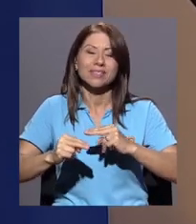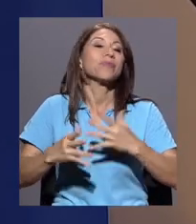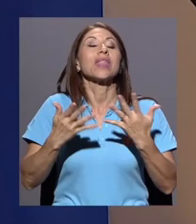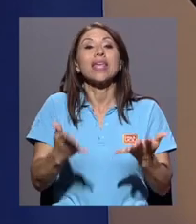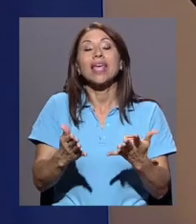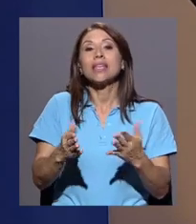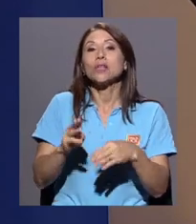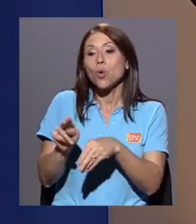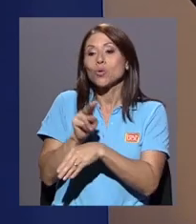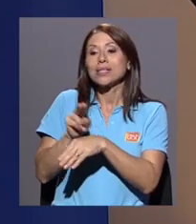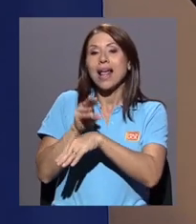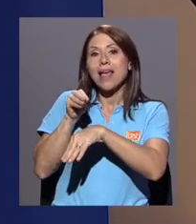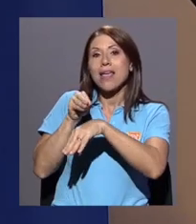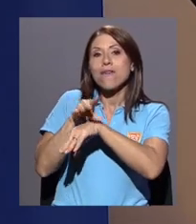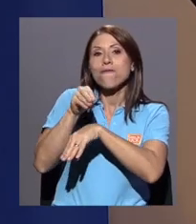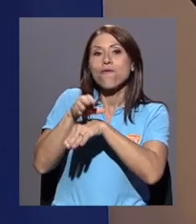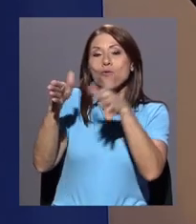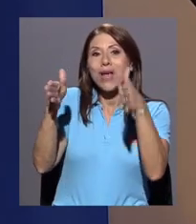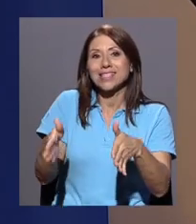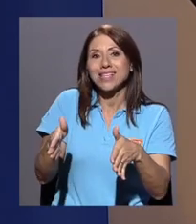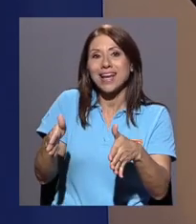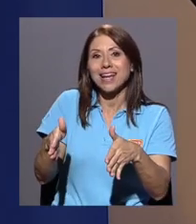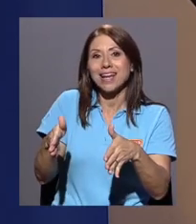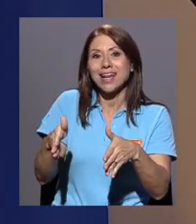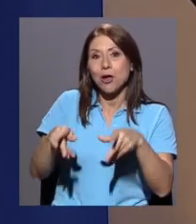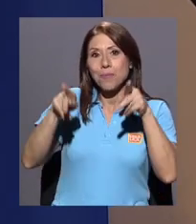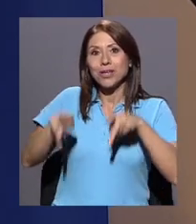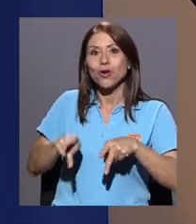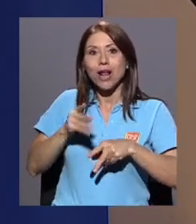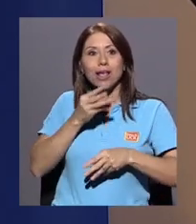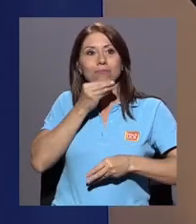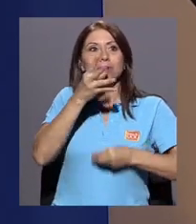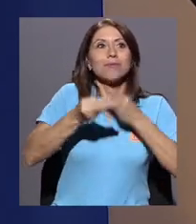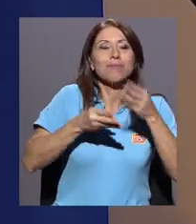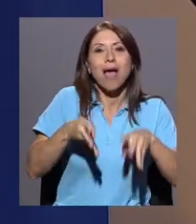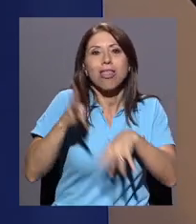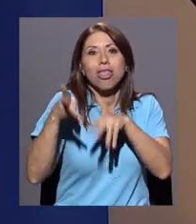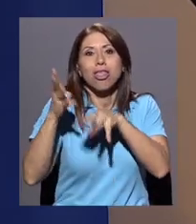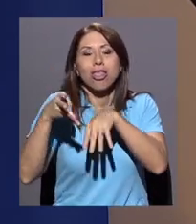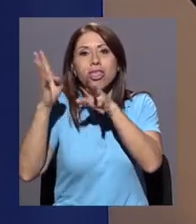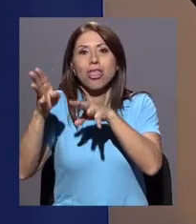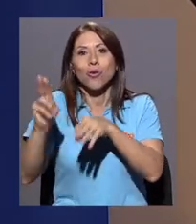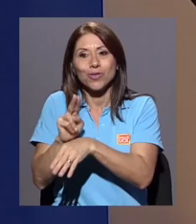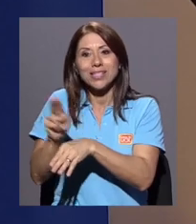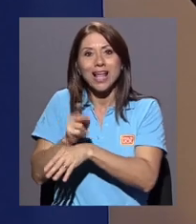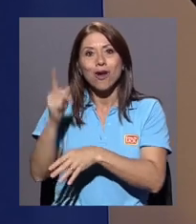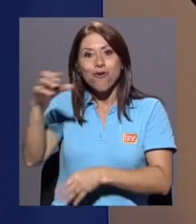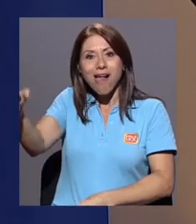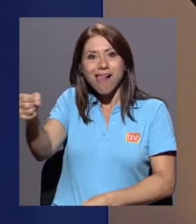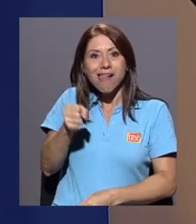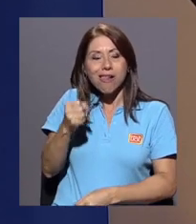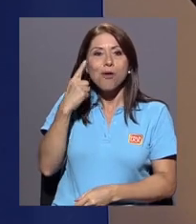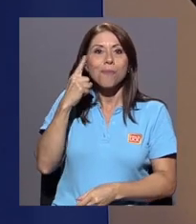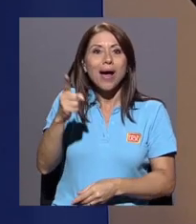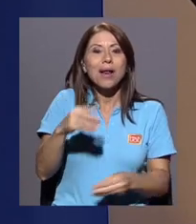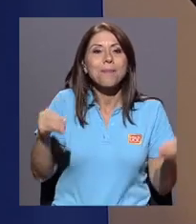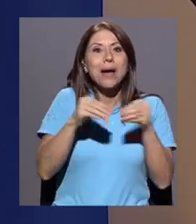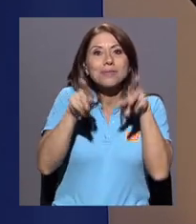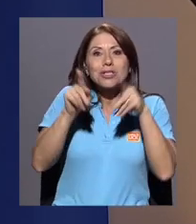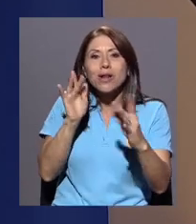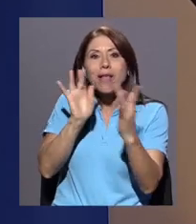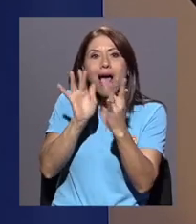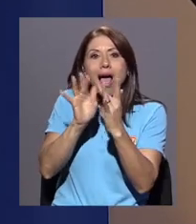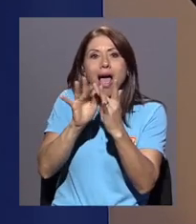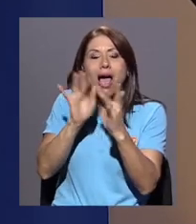el recurso del influencer, inclusive muchas veces como presentador, para convertirlo en un esquema de mayor rating. ¿Cuál